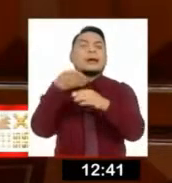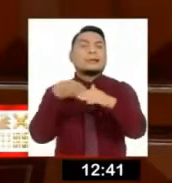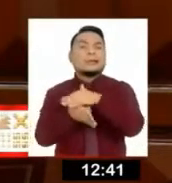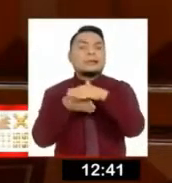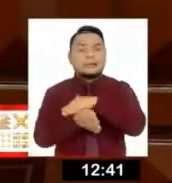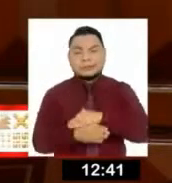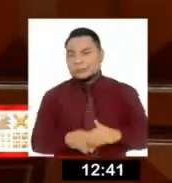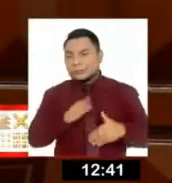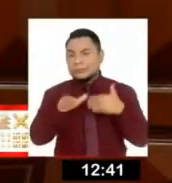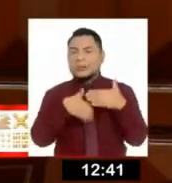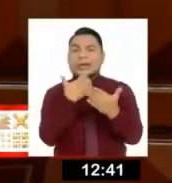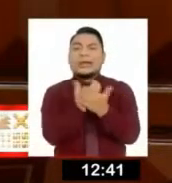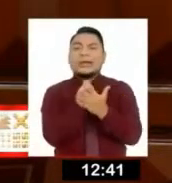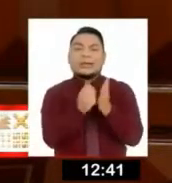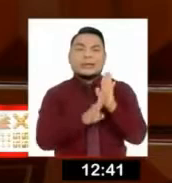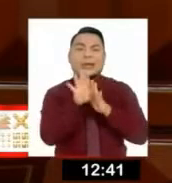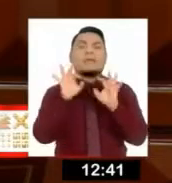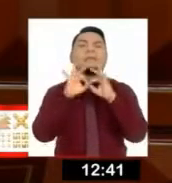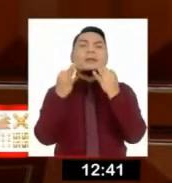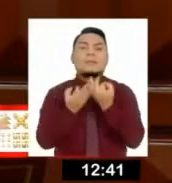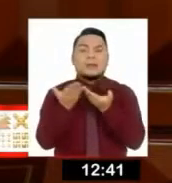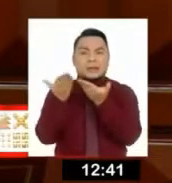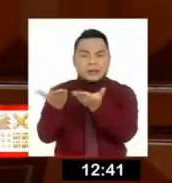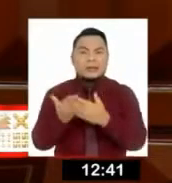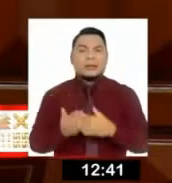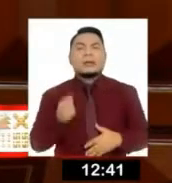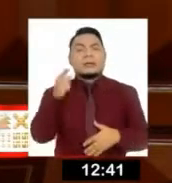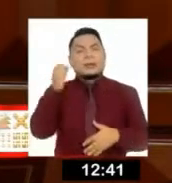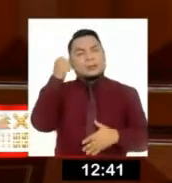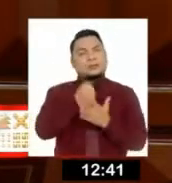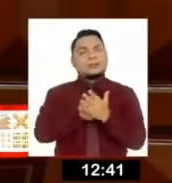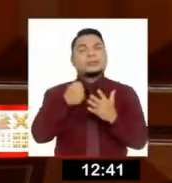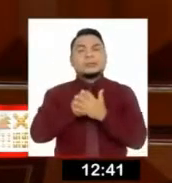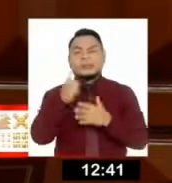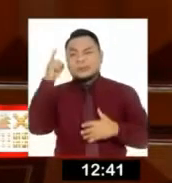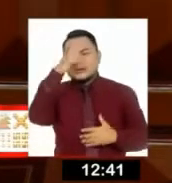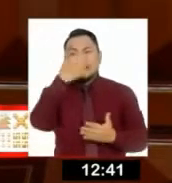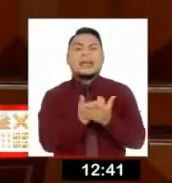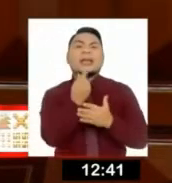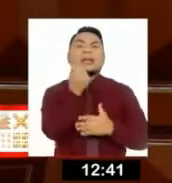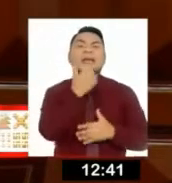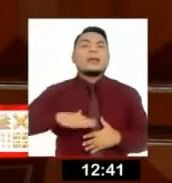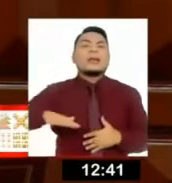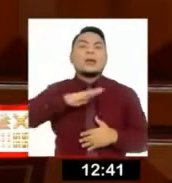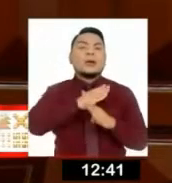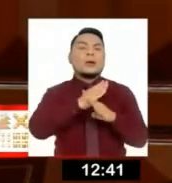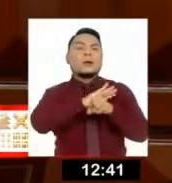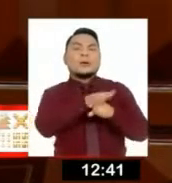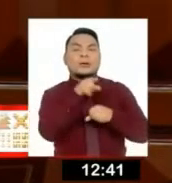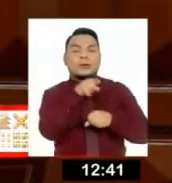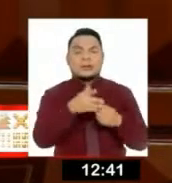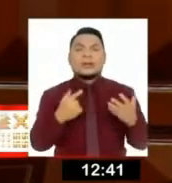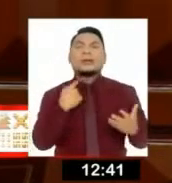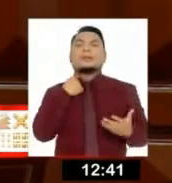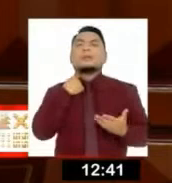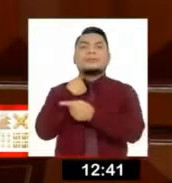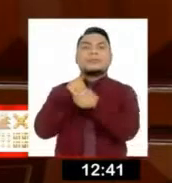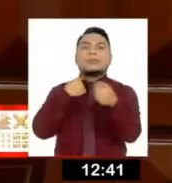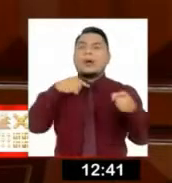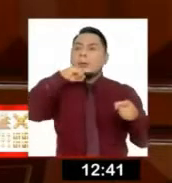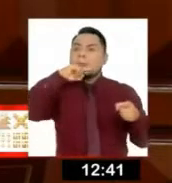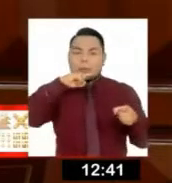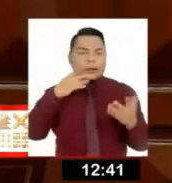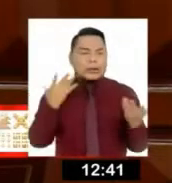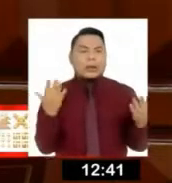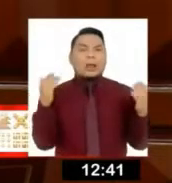para dinamizar la economía familiar, para enfrentar las consecuencias económicas de la pandemia que ha ubicado a las